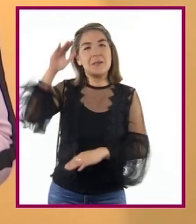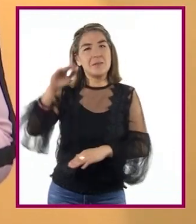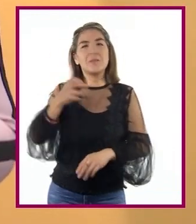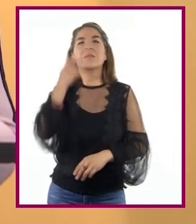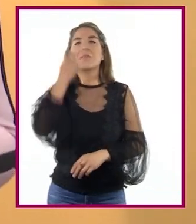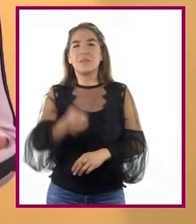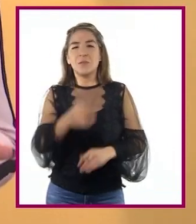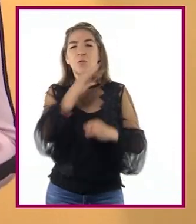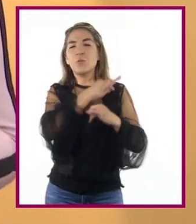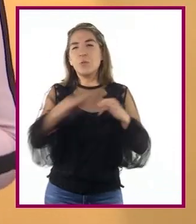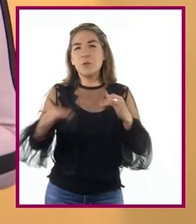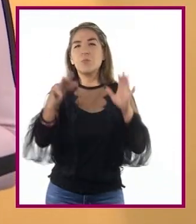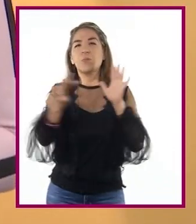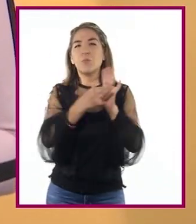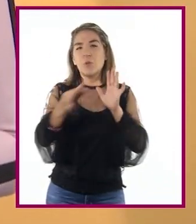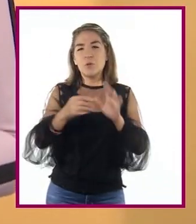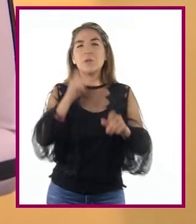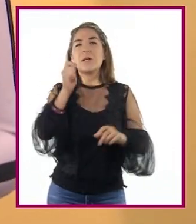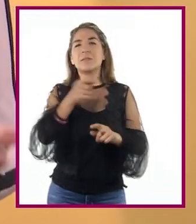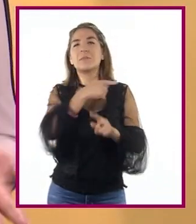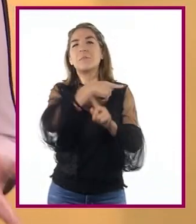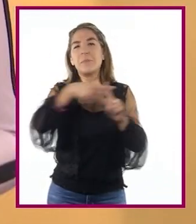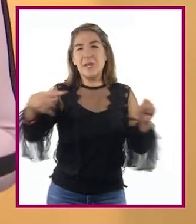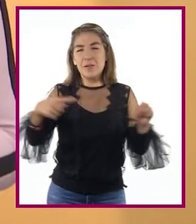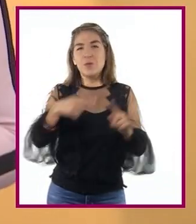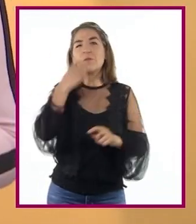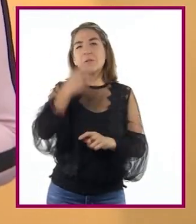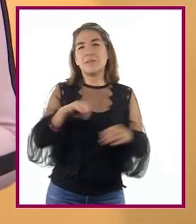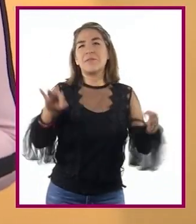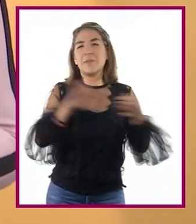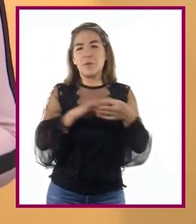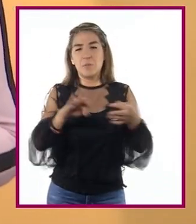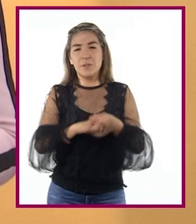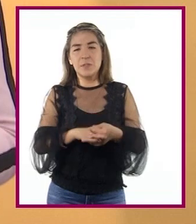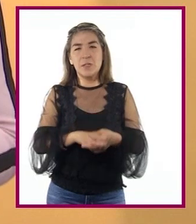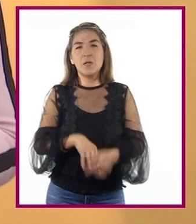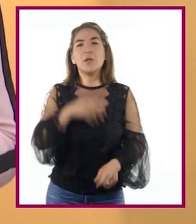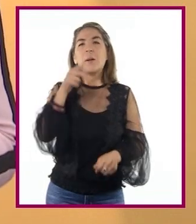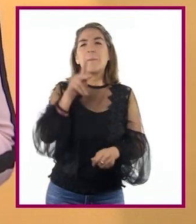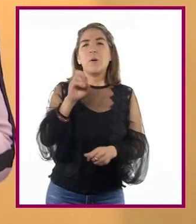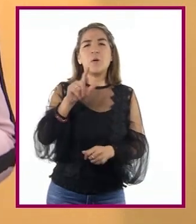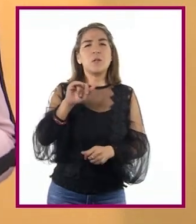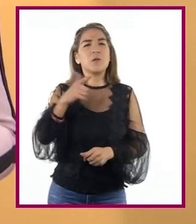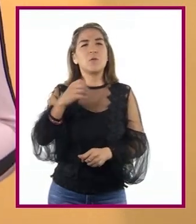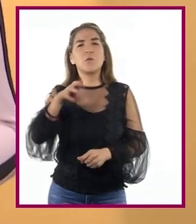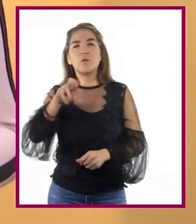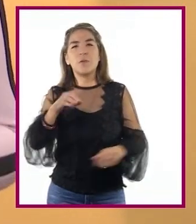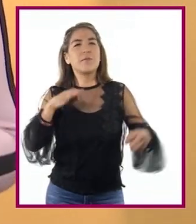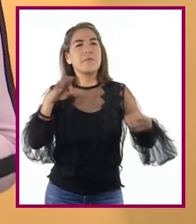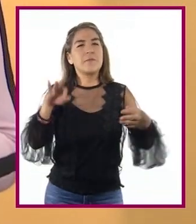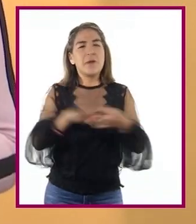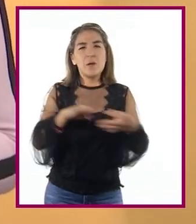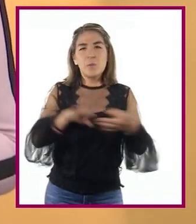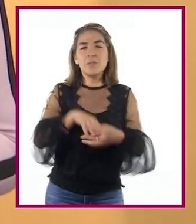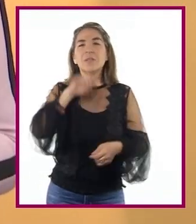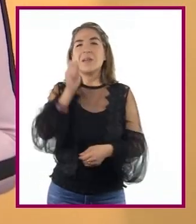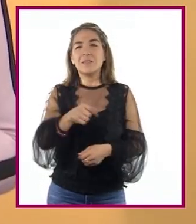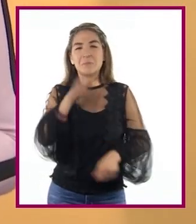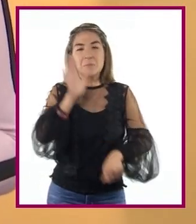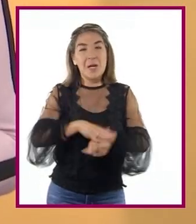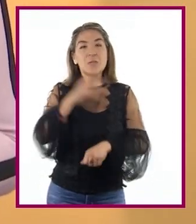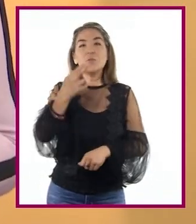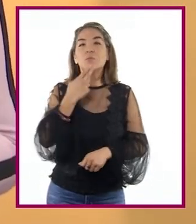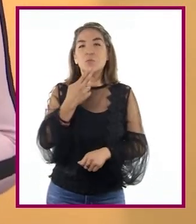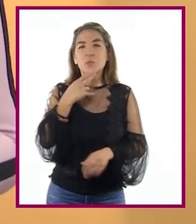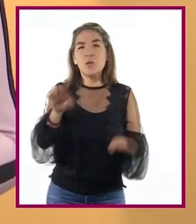última barra con el punto medio que indica su frecuencia. El polígono de frecuencias es de mucha utilidad cuando se